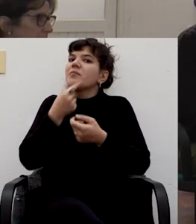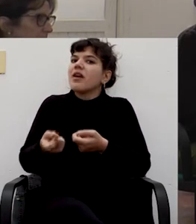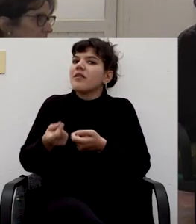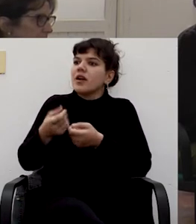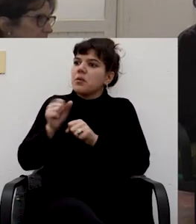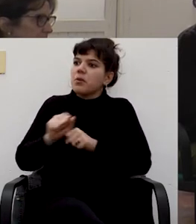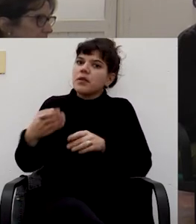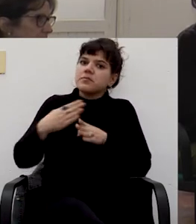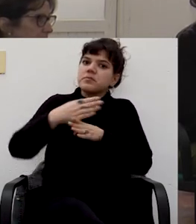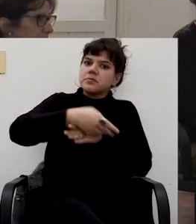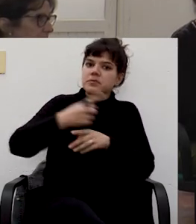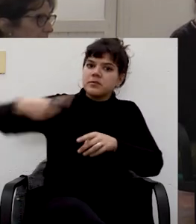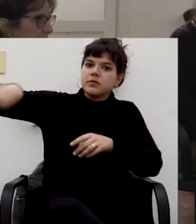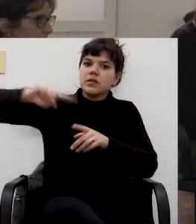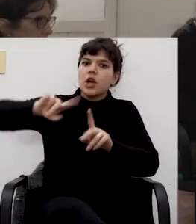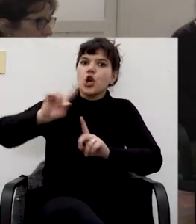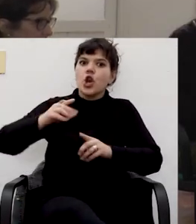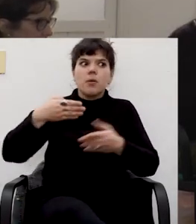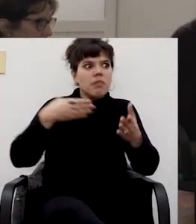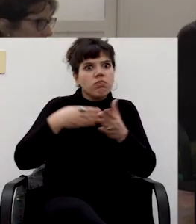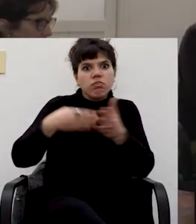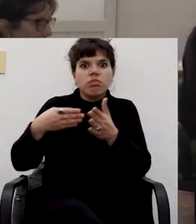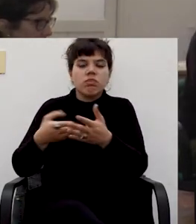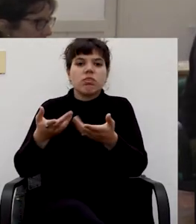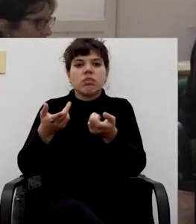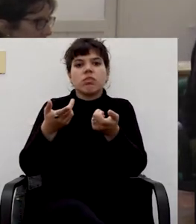y no ser tan estrictos en